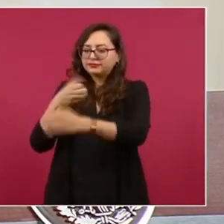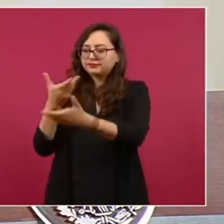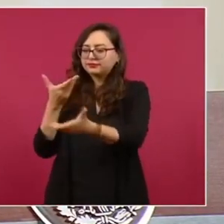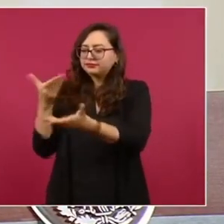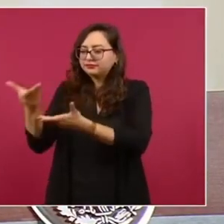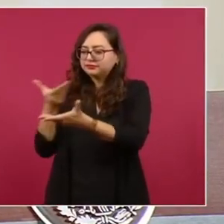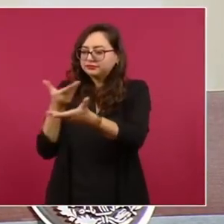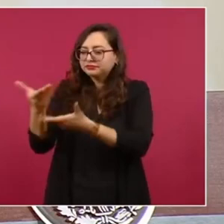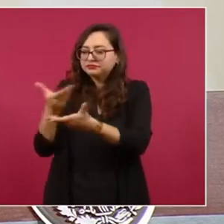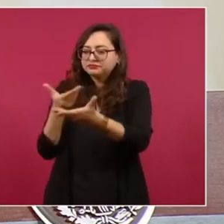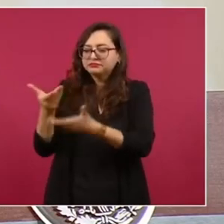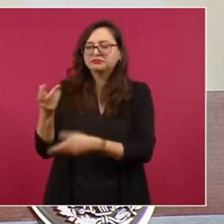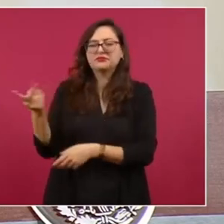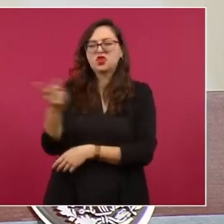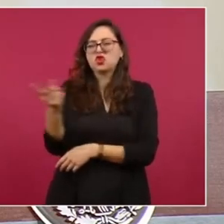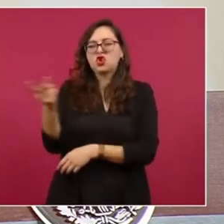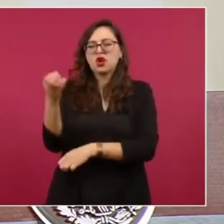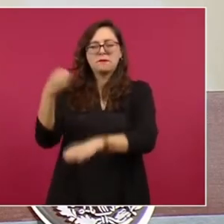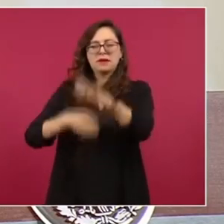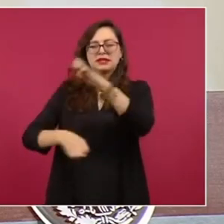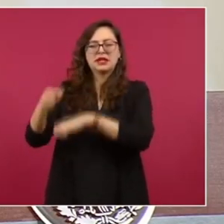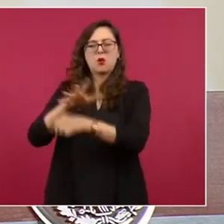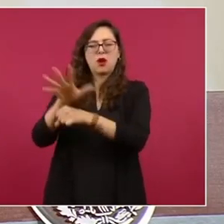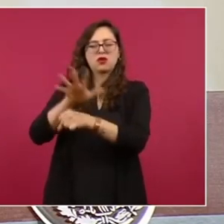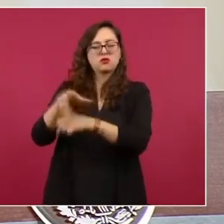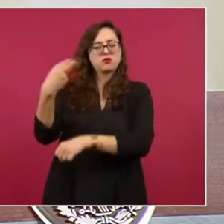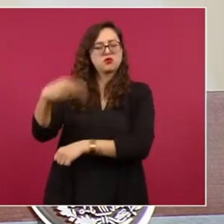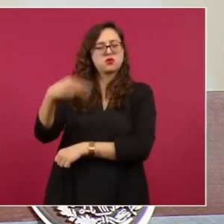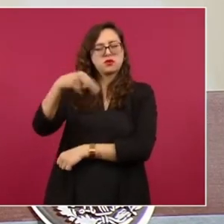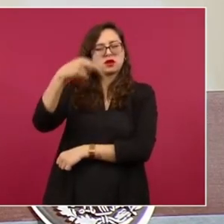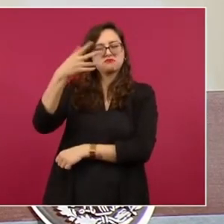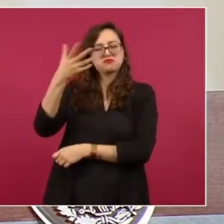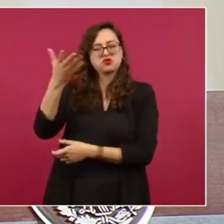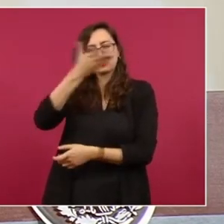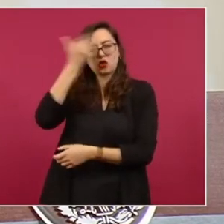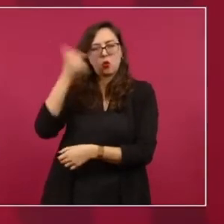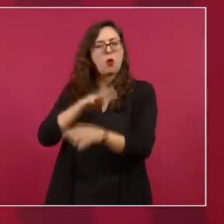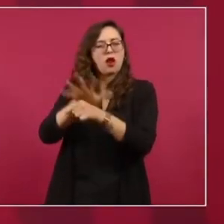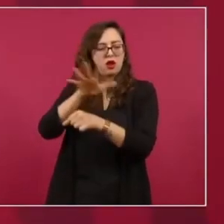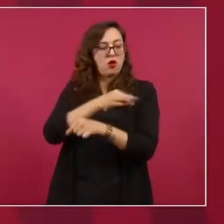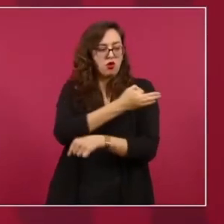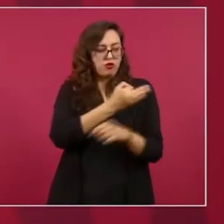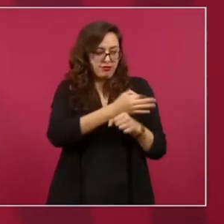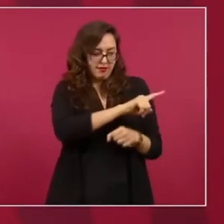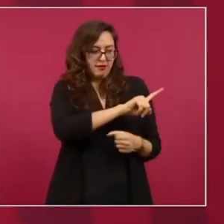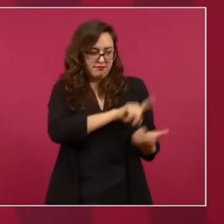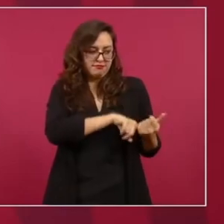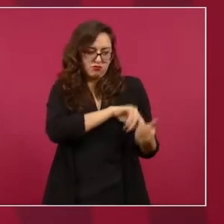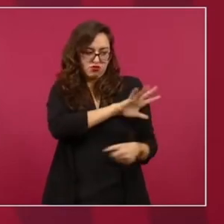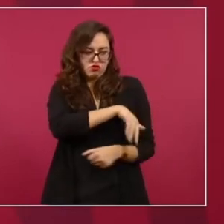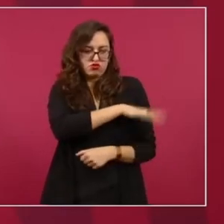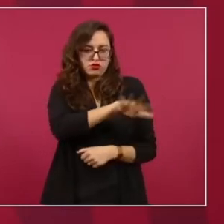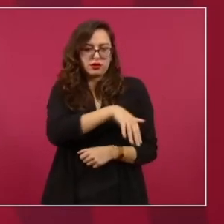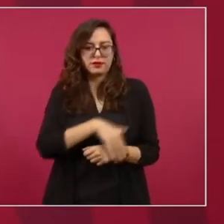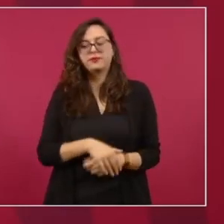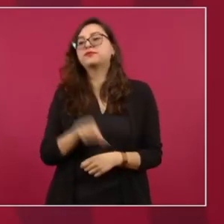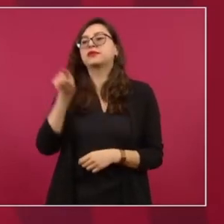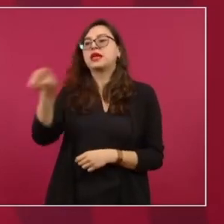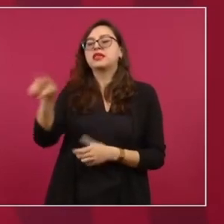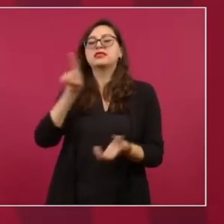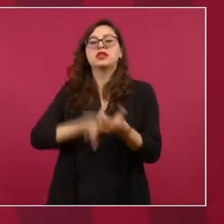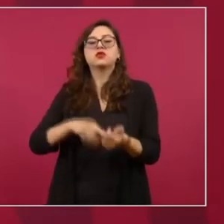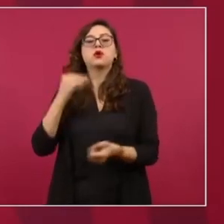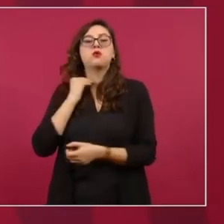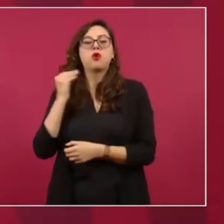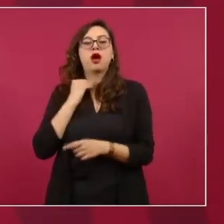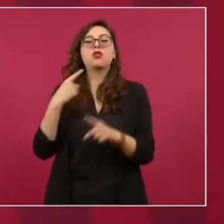Jumex o del Valle, ahora vamos a saber cuál, era nada más ni nada menos que Diego Fernández de